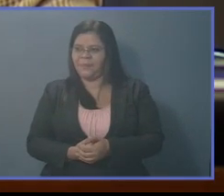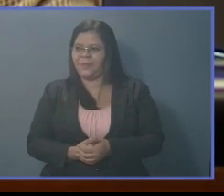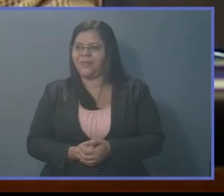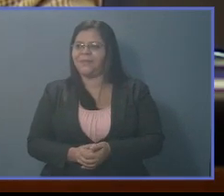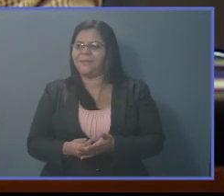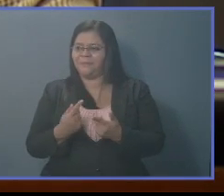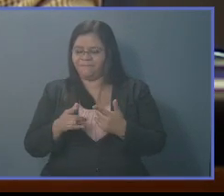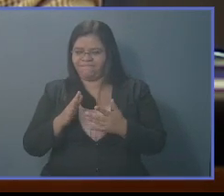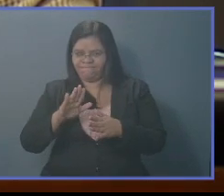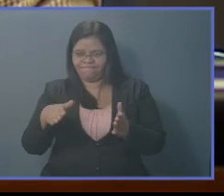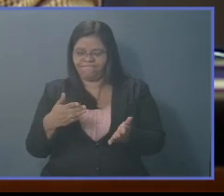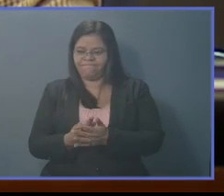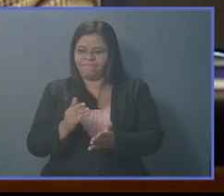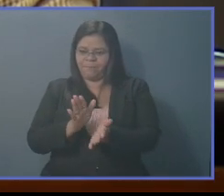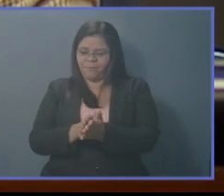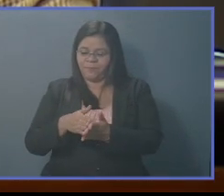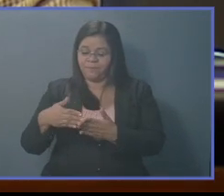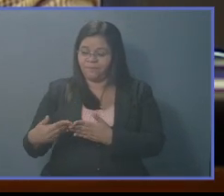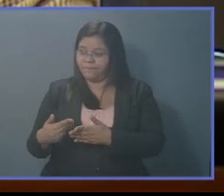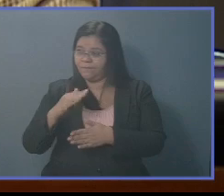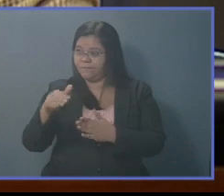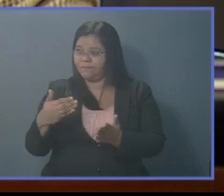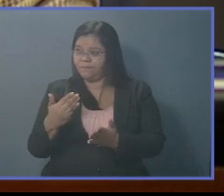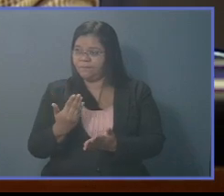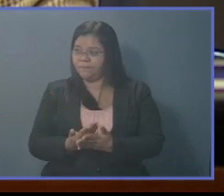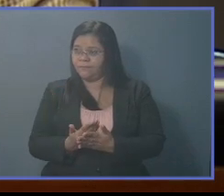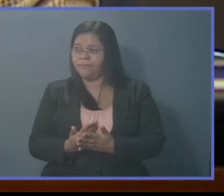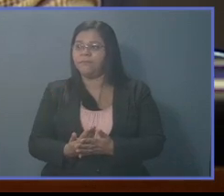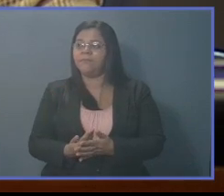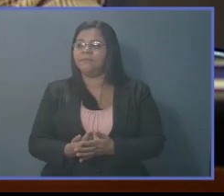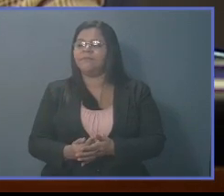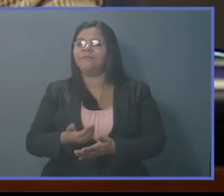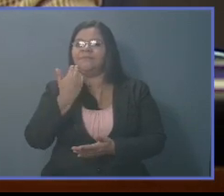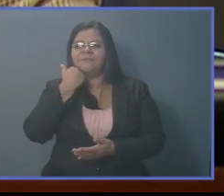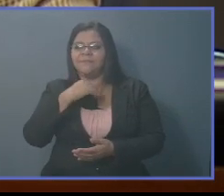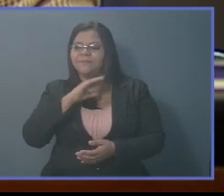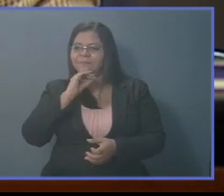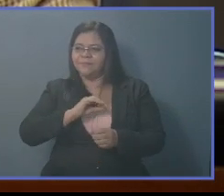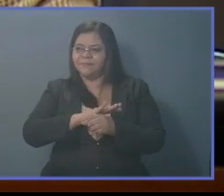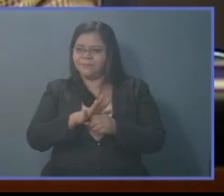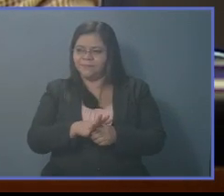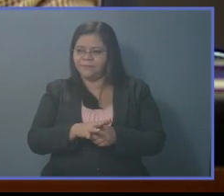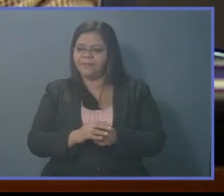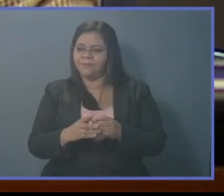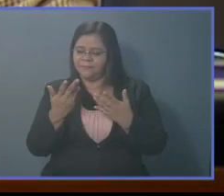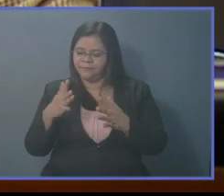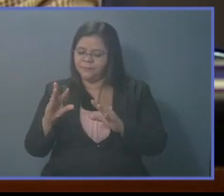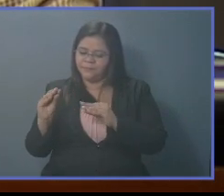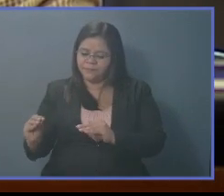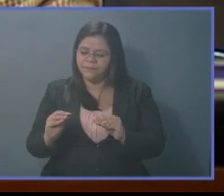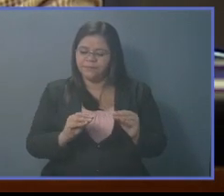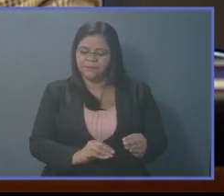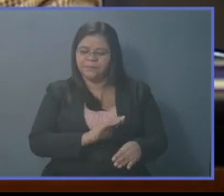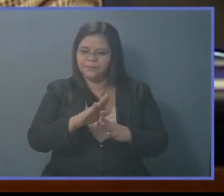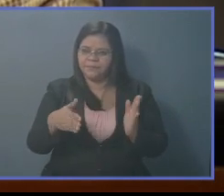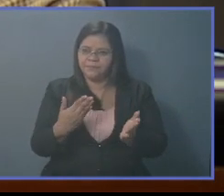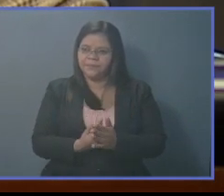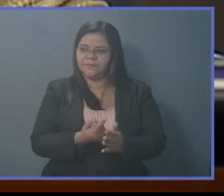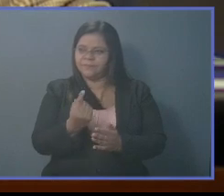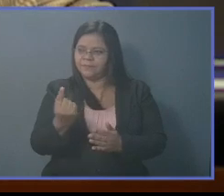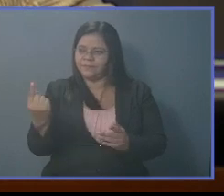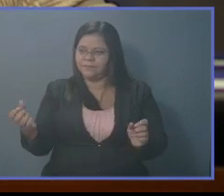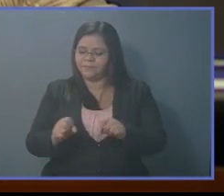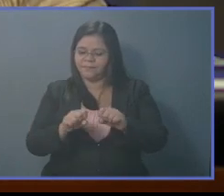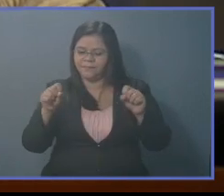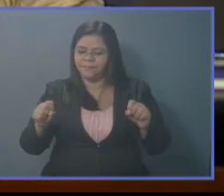elaborar y ejecutar un plan de prevención, contención y respuesta a la pandemia COVID-19, el cual deberá ejecutarse por todos los integrantes del Sistema